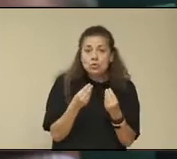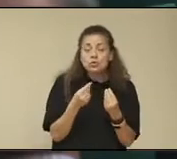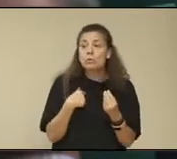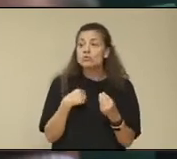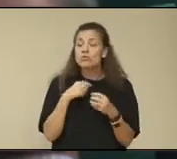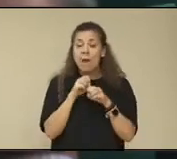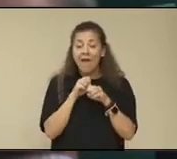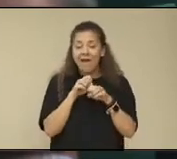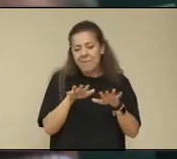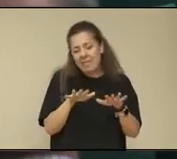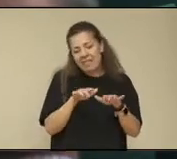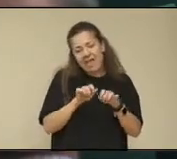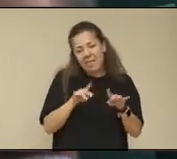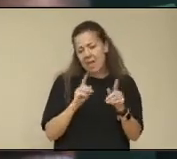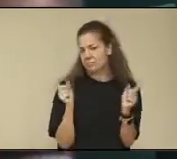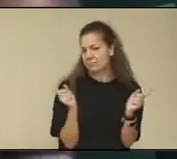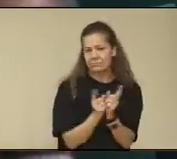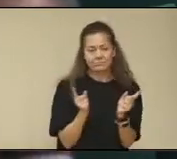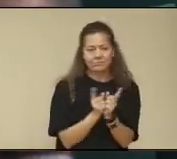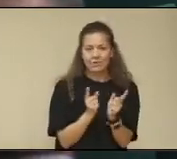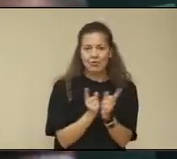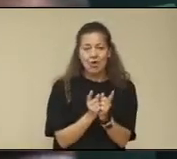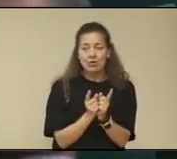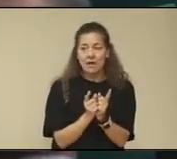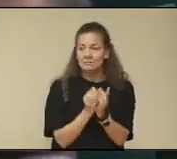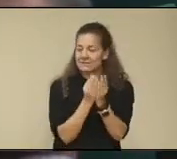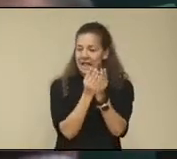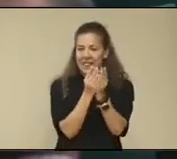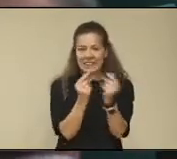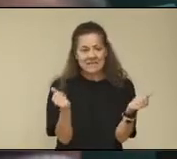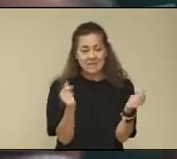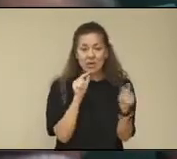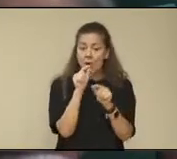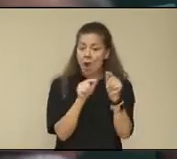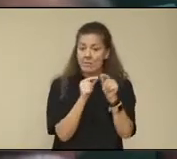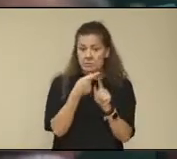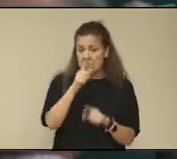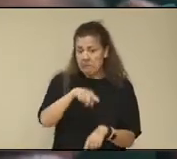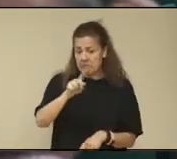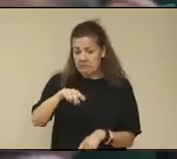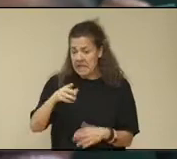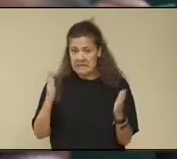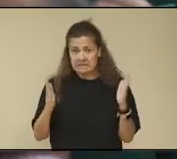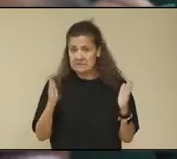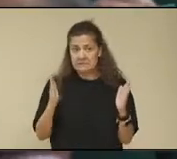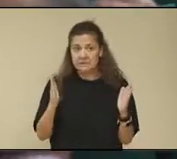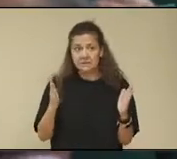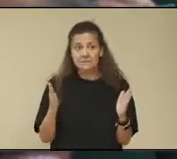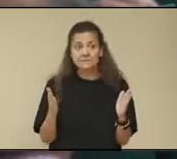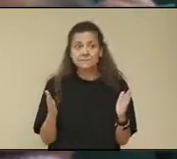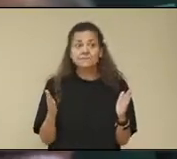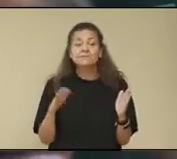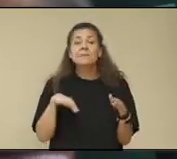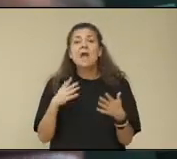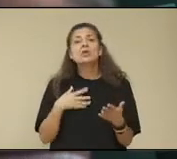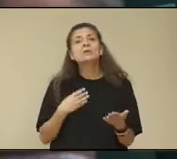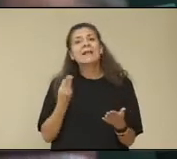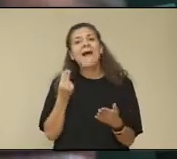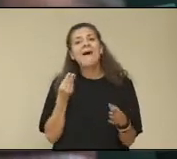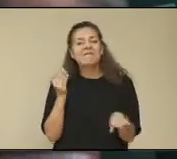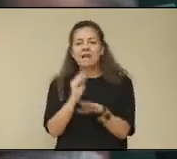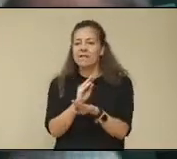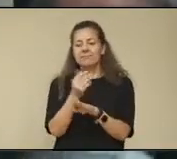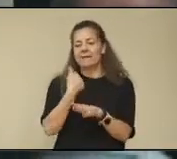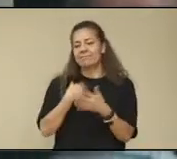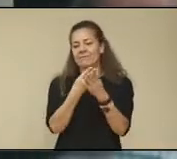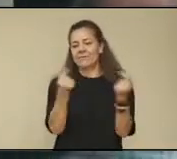epidemia relativamente corta, que desapareció el virus en unos meses, entonces la financiación desapareció